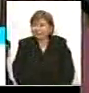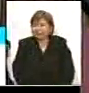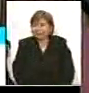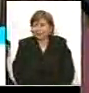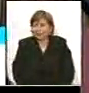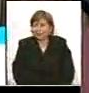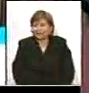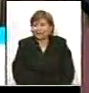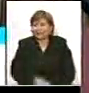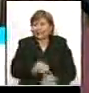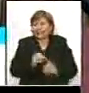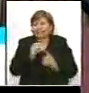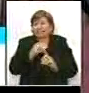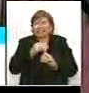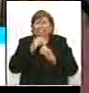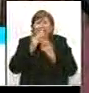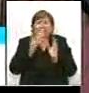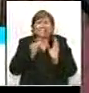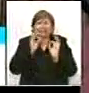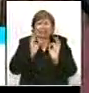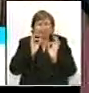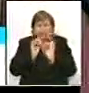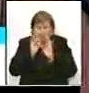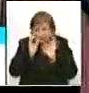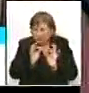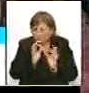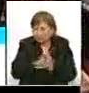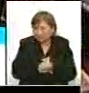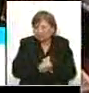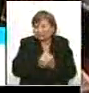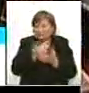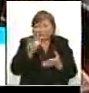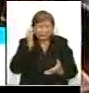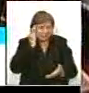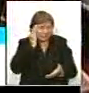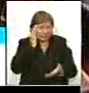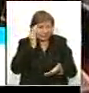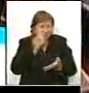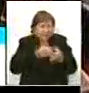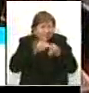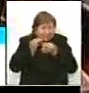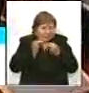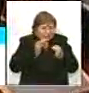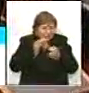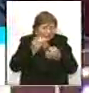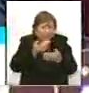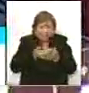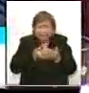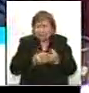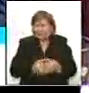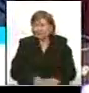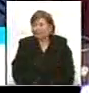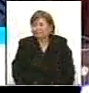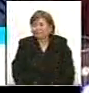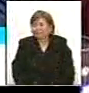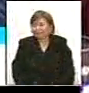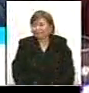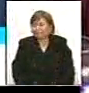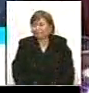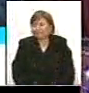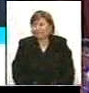excepción excepcionalísima, congresista Alcorta. A ver, quiero saber, en la línea que ha explicado el congresista,